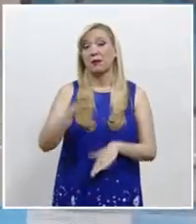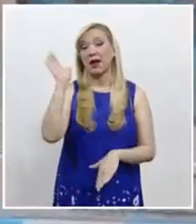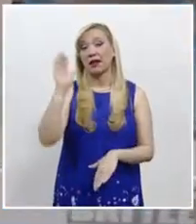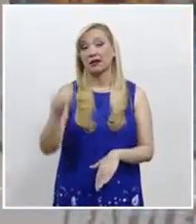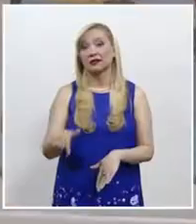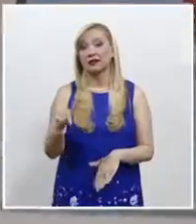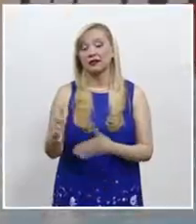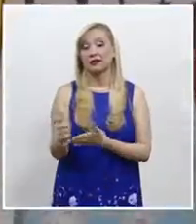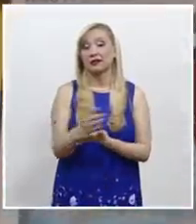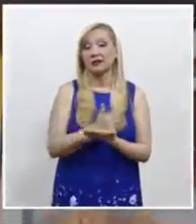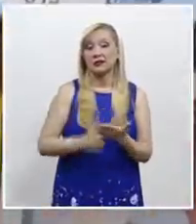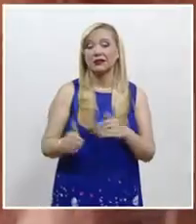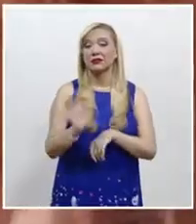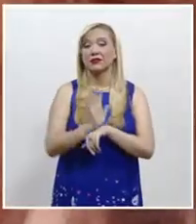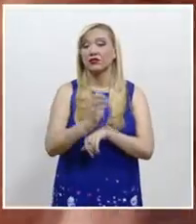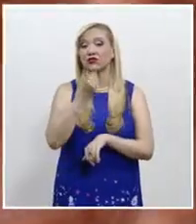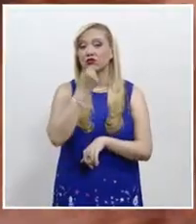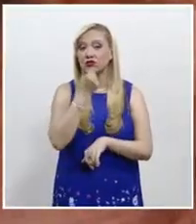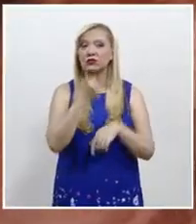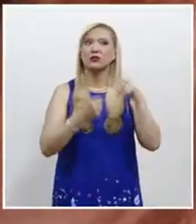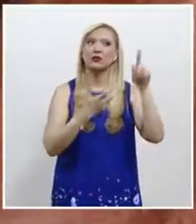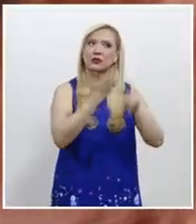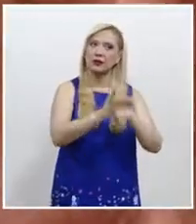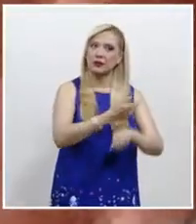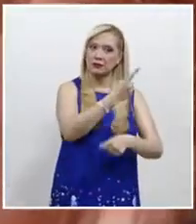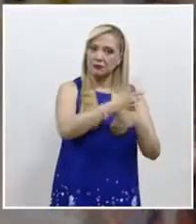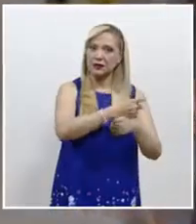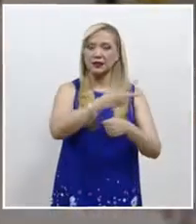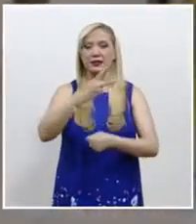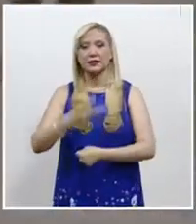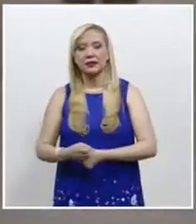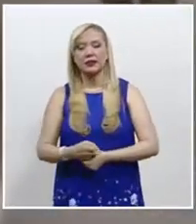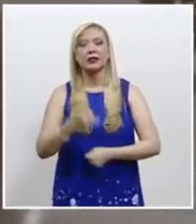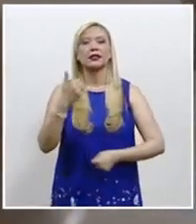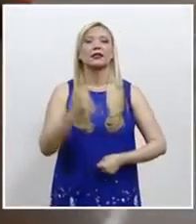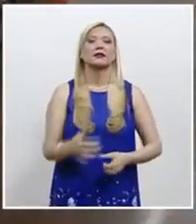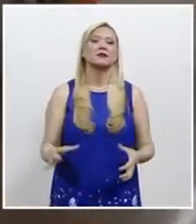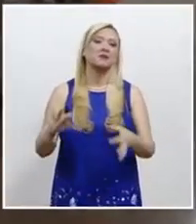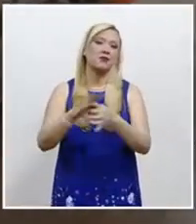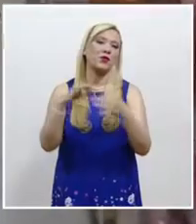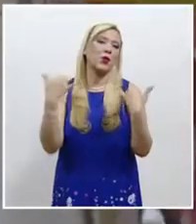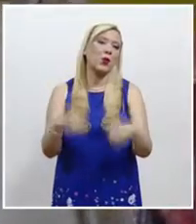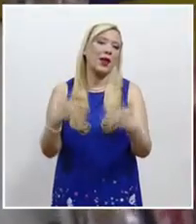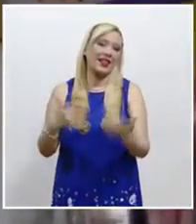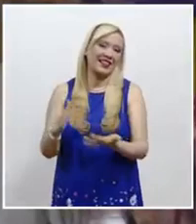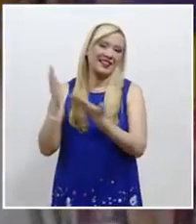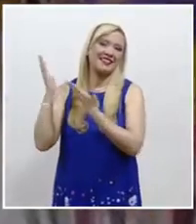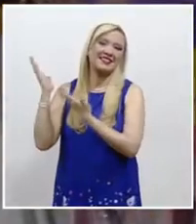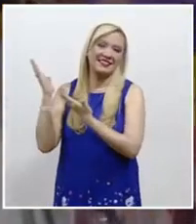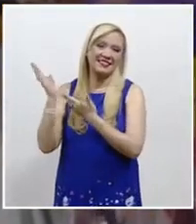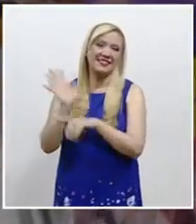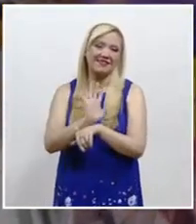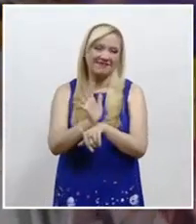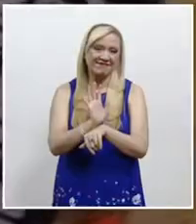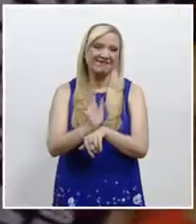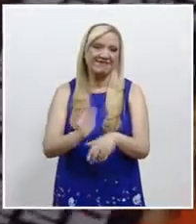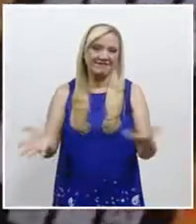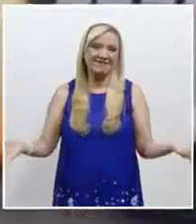Unidos, para los filmes infantiles y familiares, además de que están profundamente ligados a los juguetes. Entonces